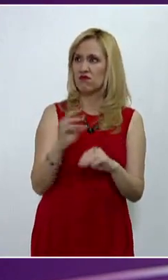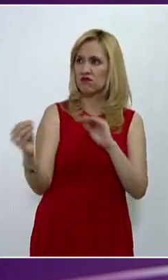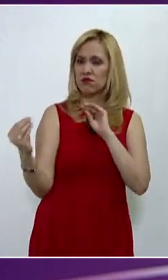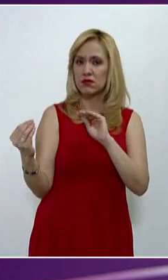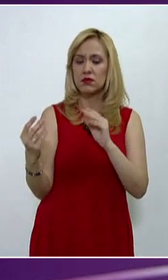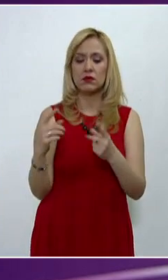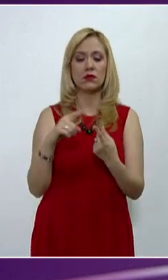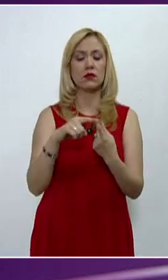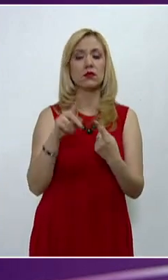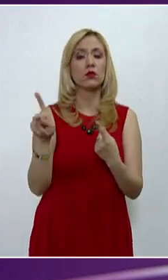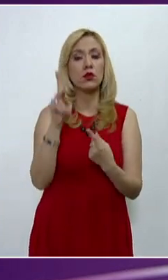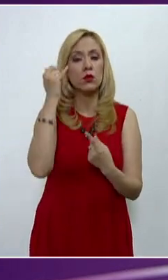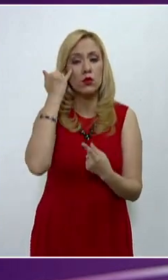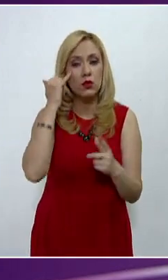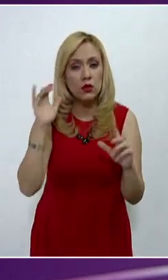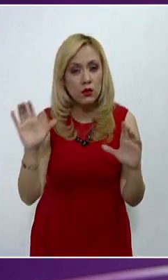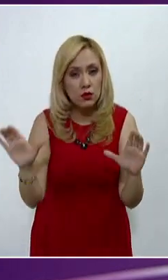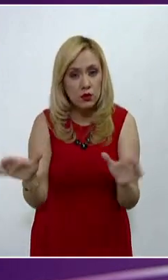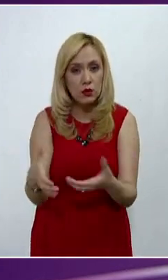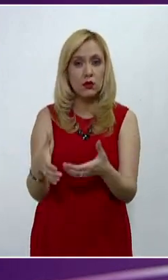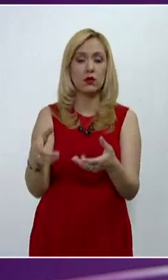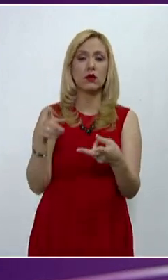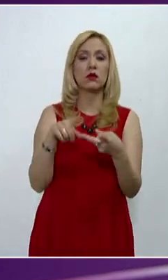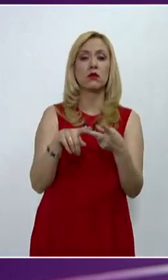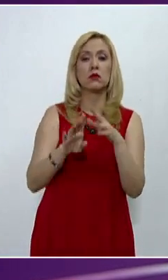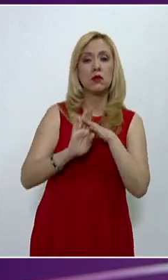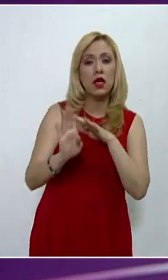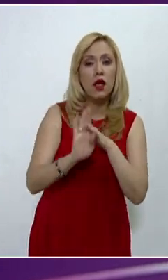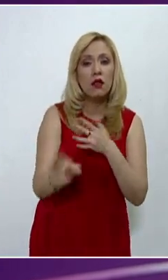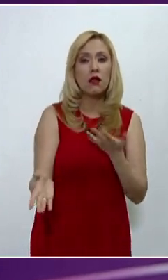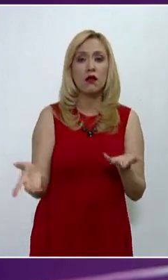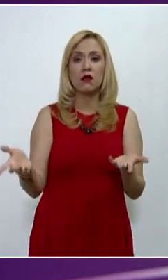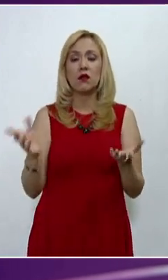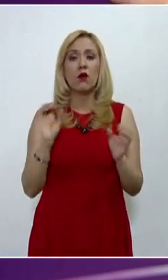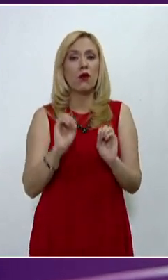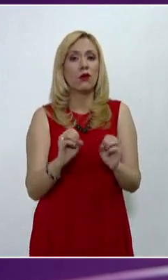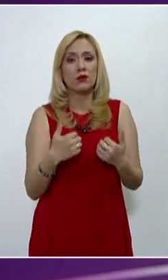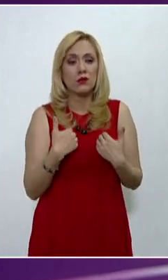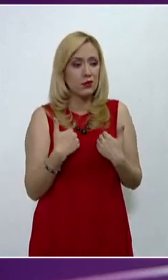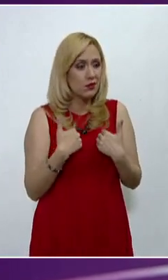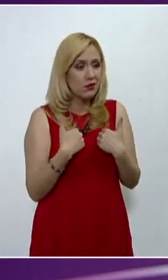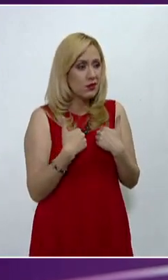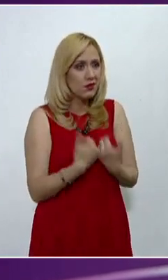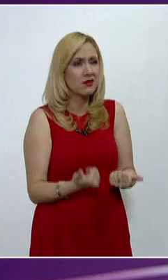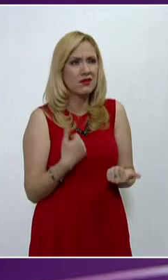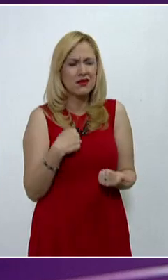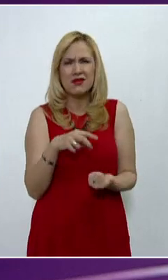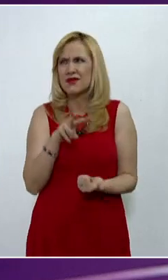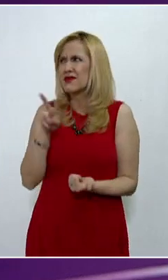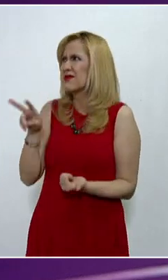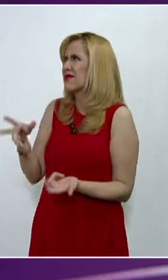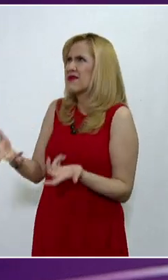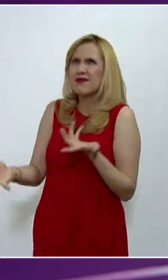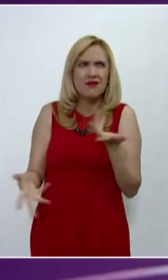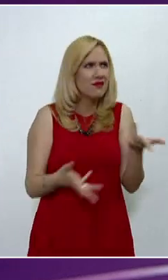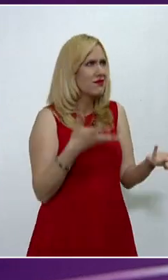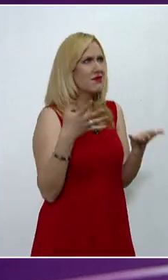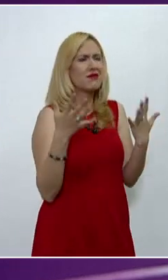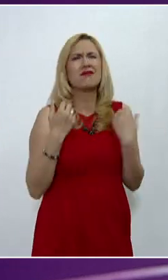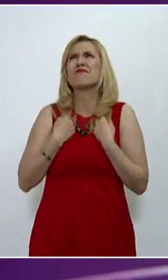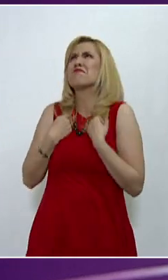poblaciones migrantes, ¿no? Que no necesariamente entienden la cultura, digamos, sobre la base de la cual está diseñado el proceso